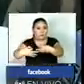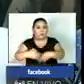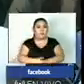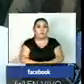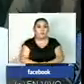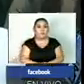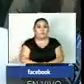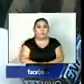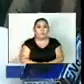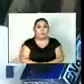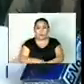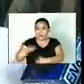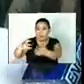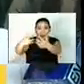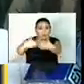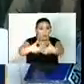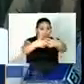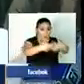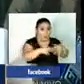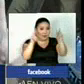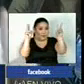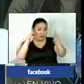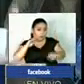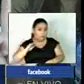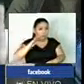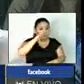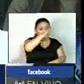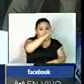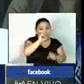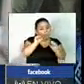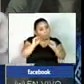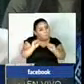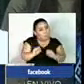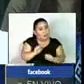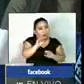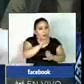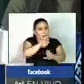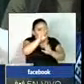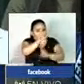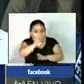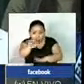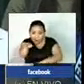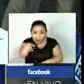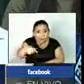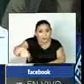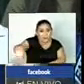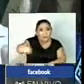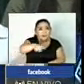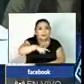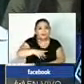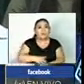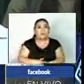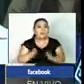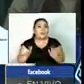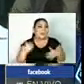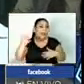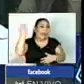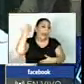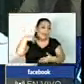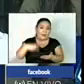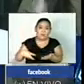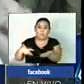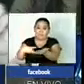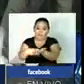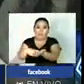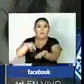Para que las aerolíneas nos puedan o les puedan respetar a todas esas personas que habían comprado